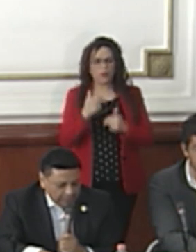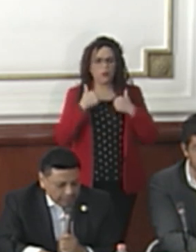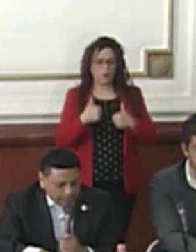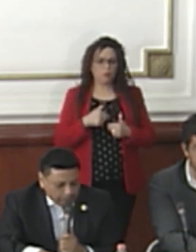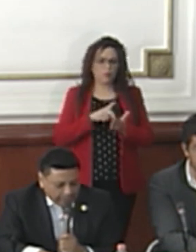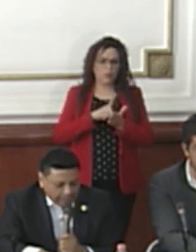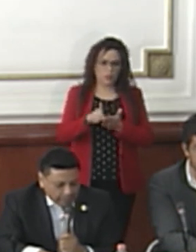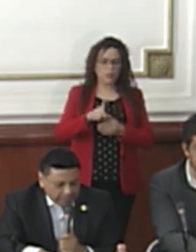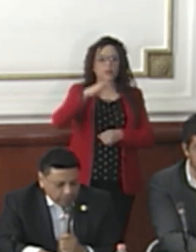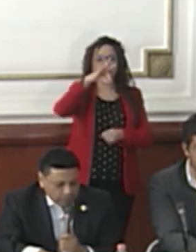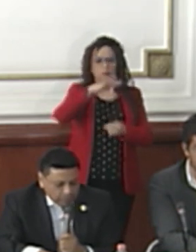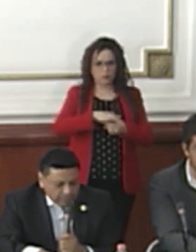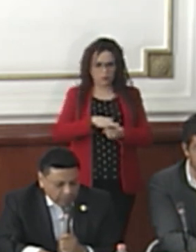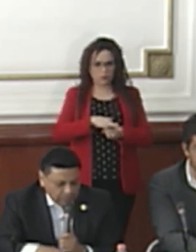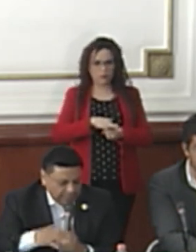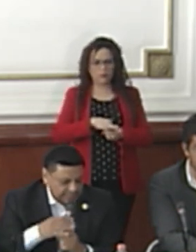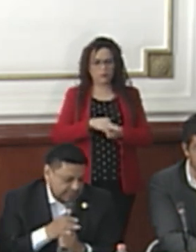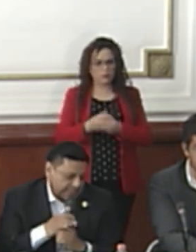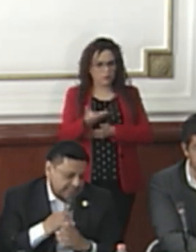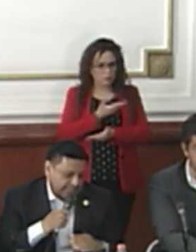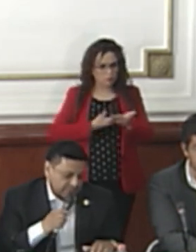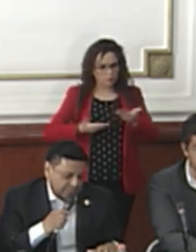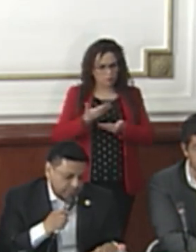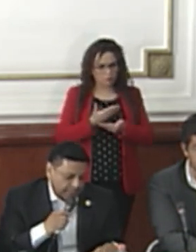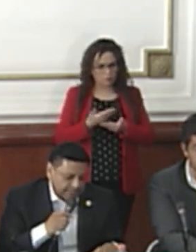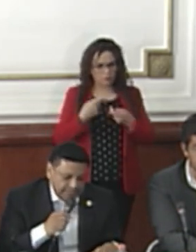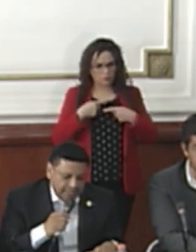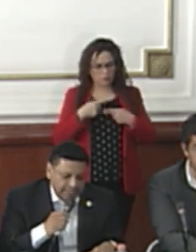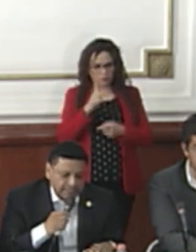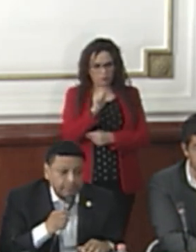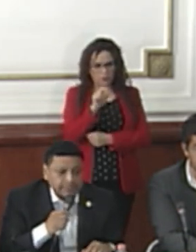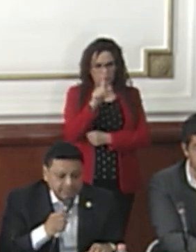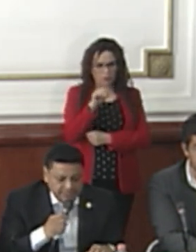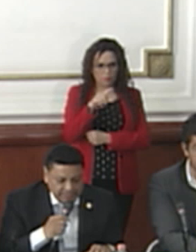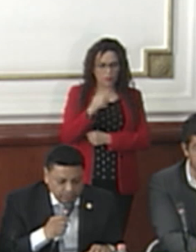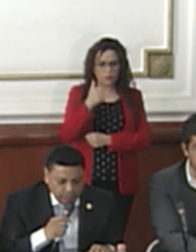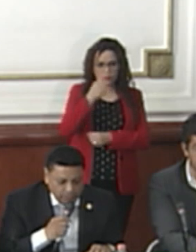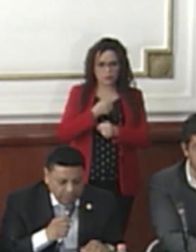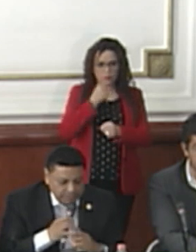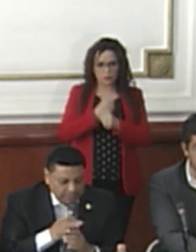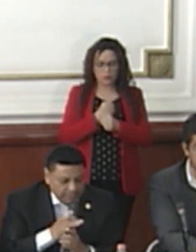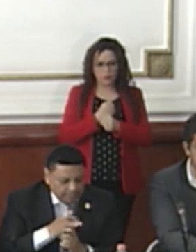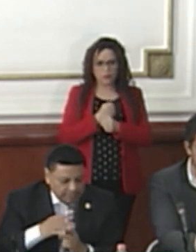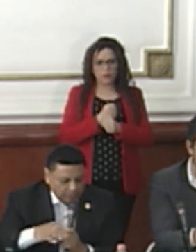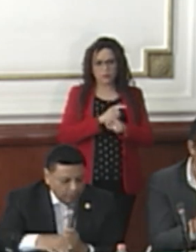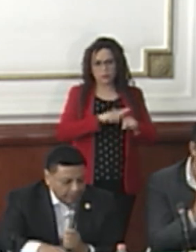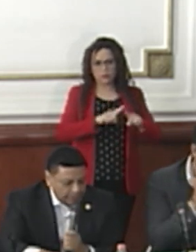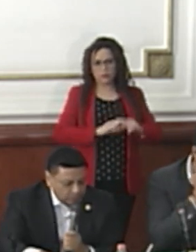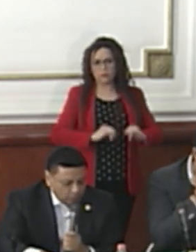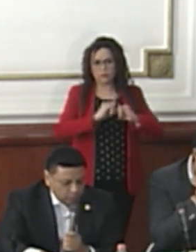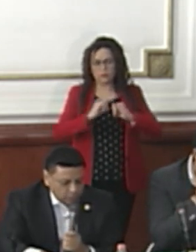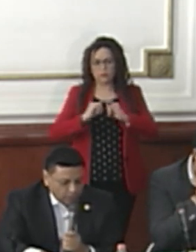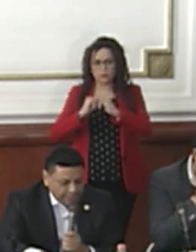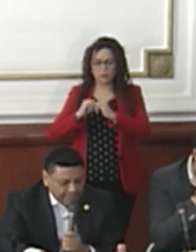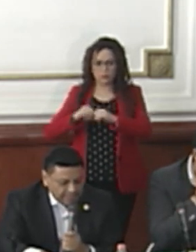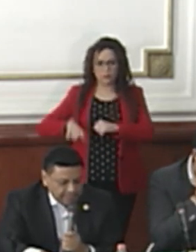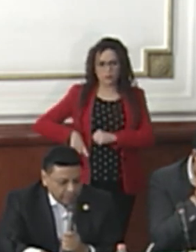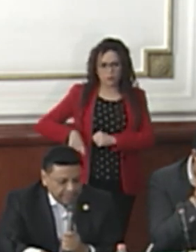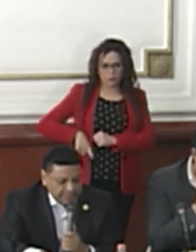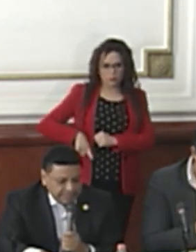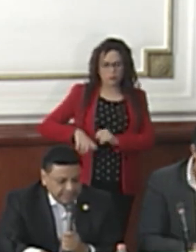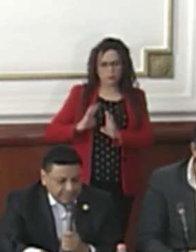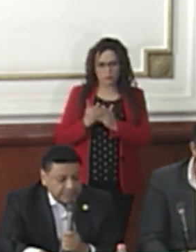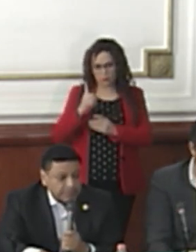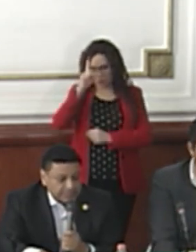electoral, parlamento y con 6 años de experiencia en diversas instituciones de gobierno, consultorías,